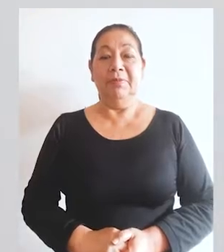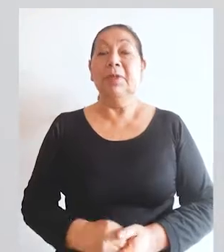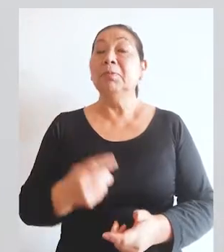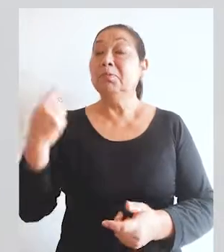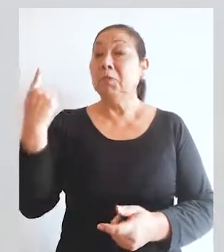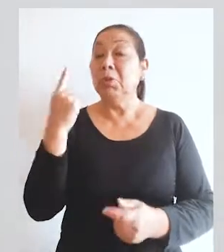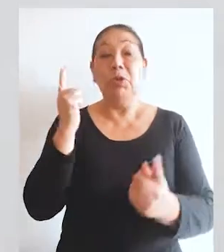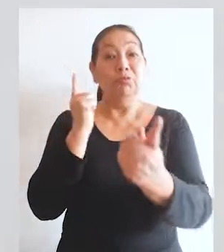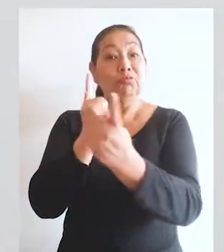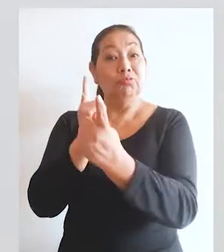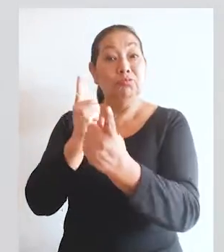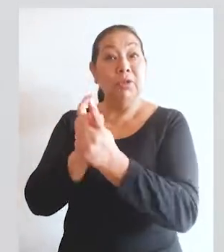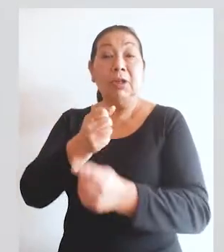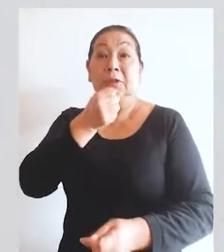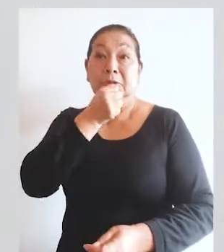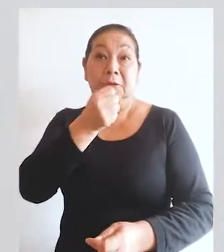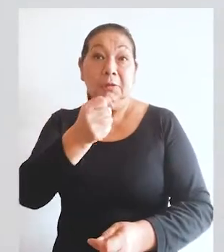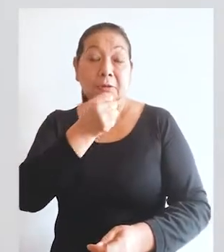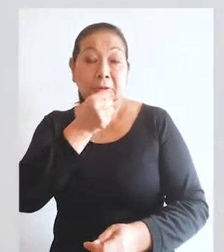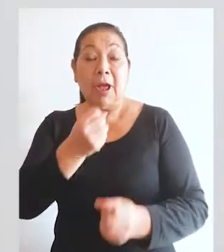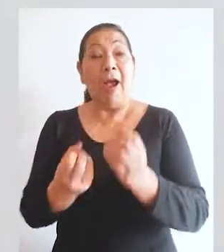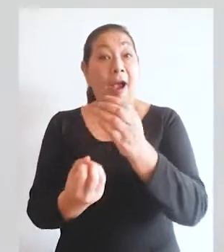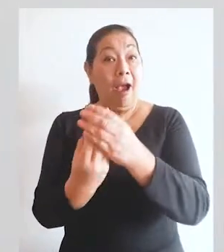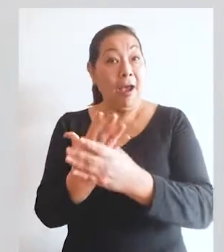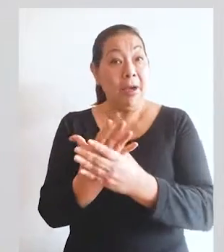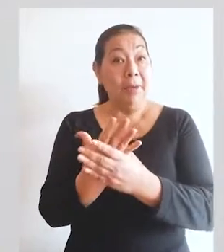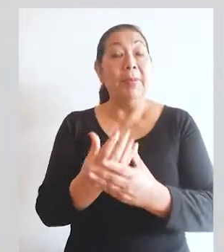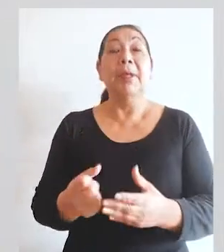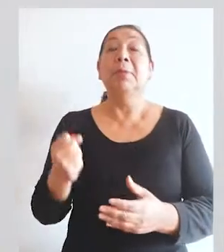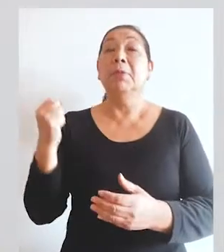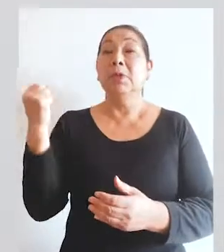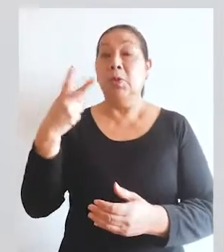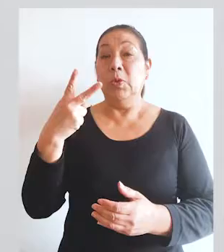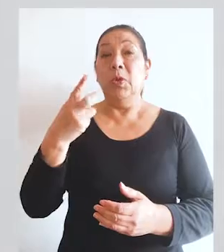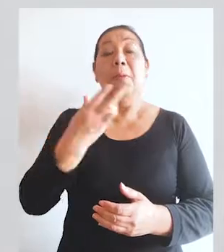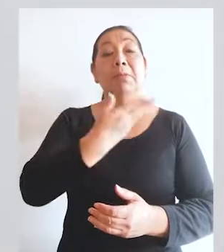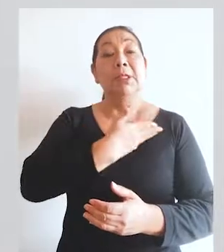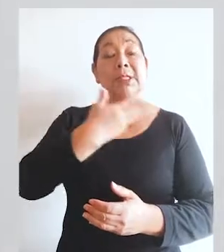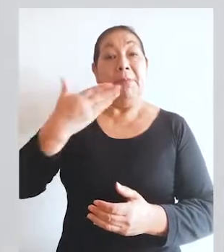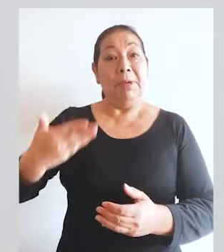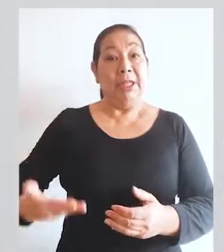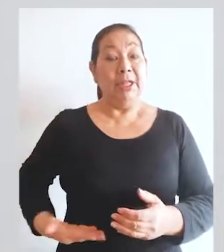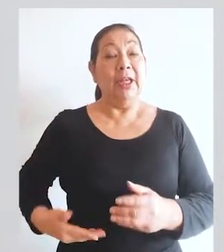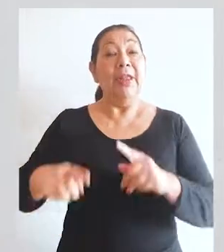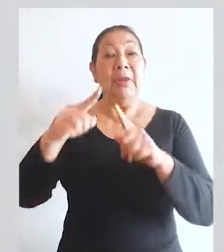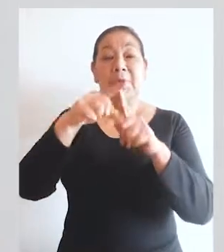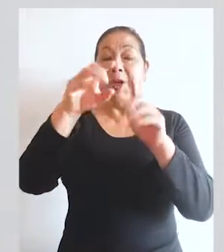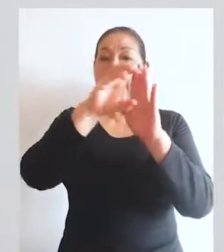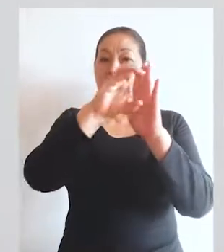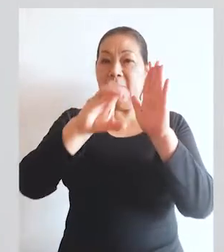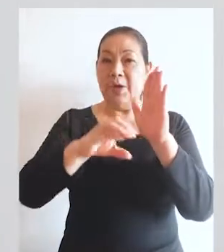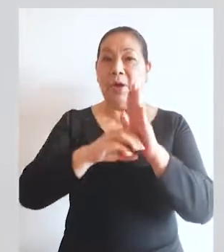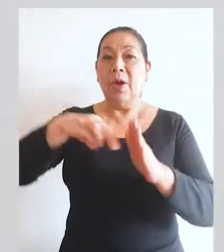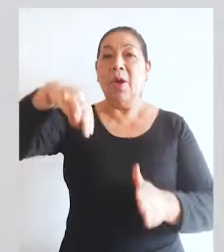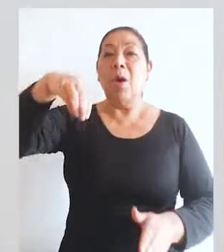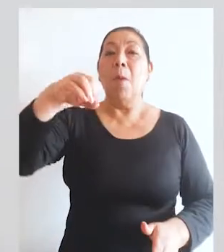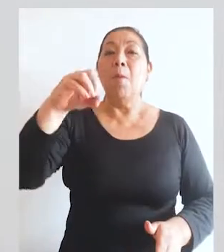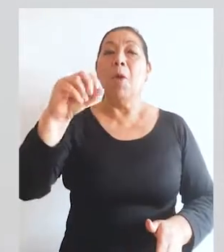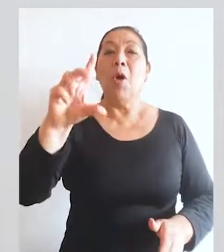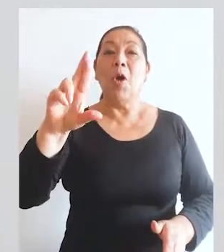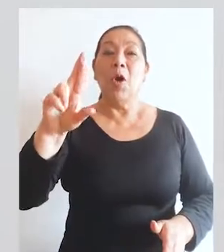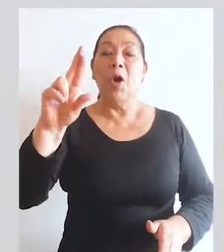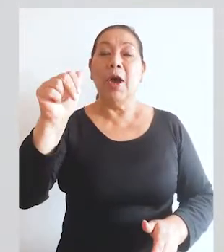En su primer encuentro con la prensa arequipeña, el vicepresidente del Tribunal Constitucional, Francisco